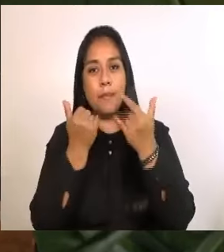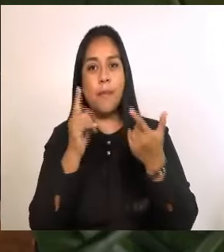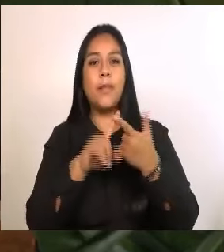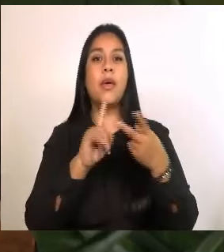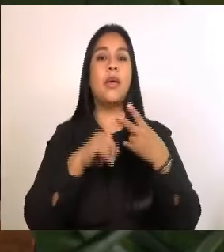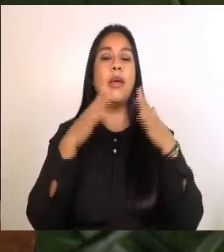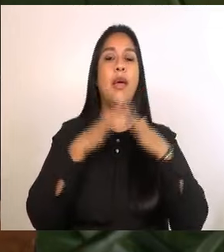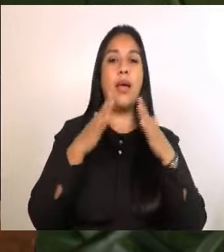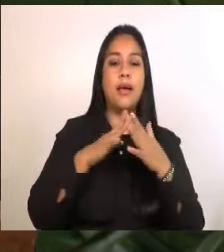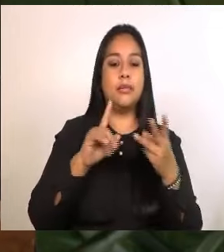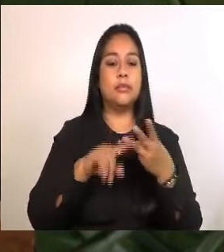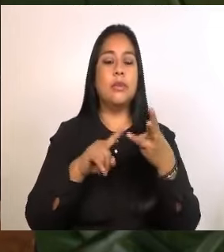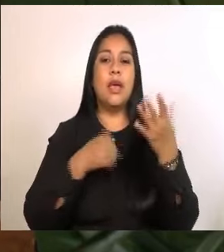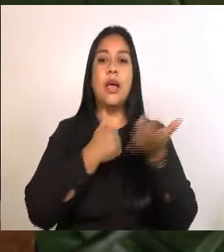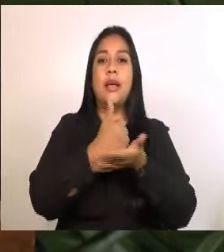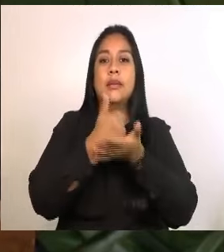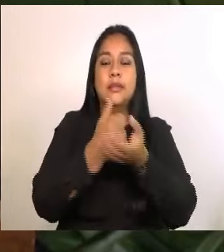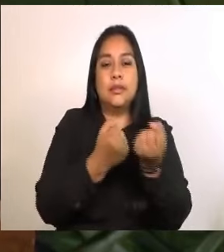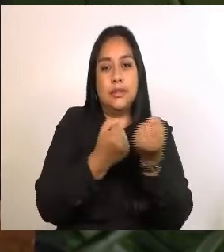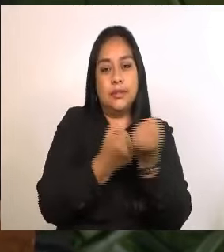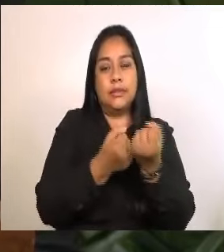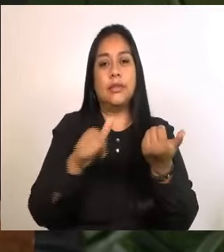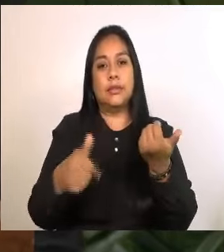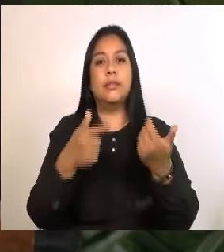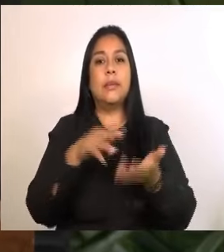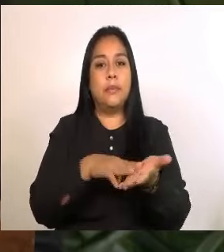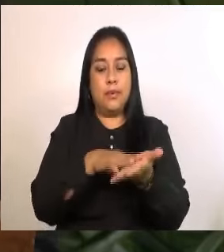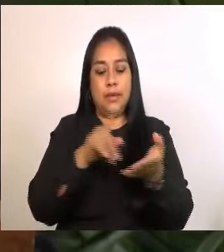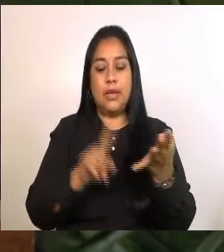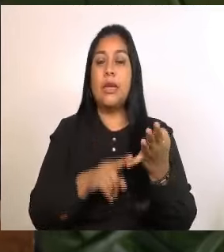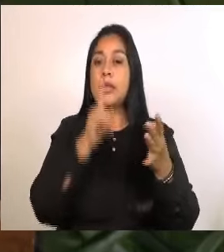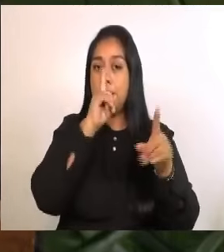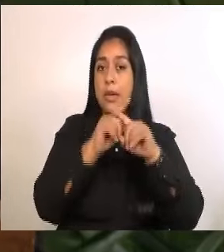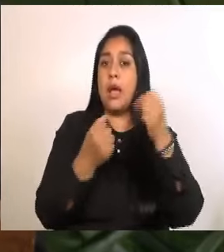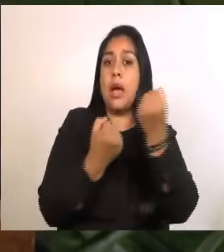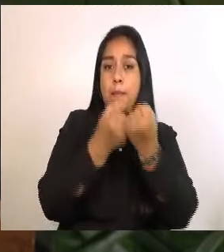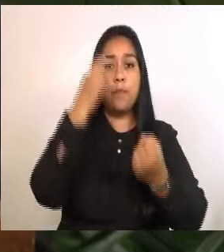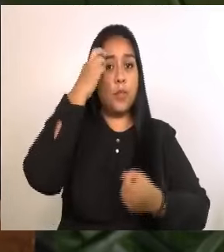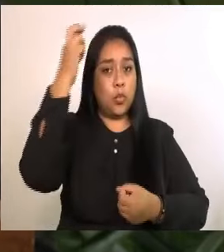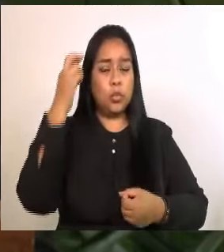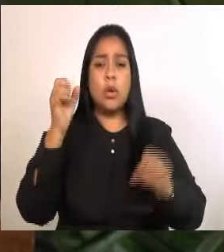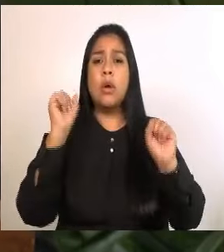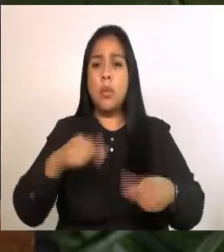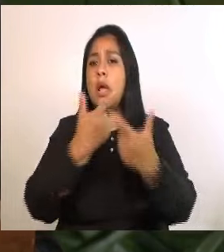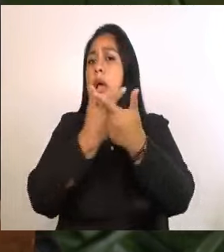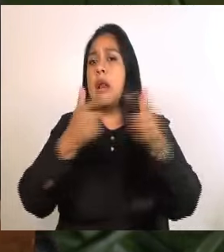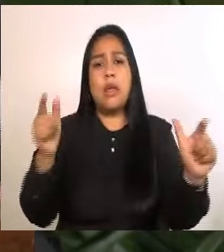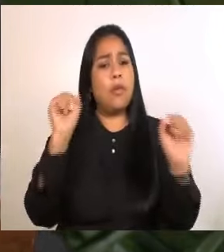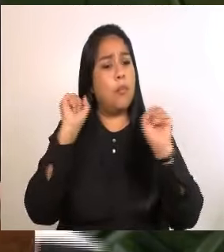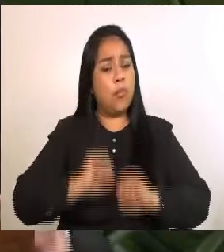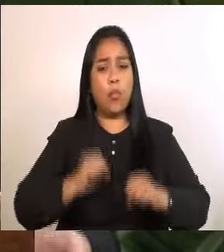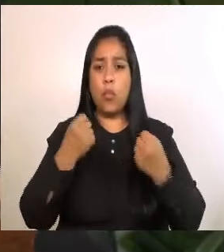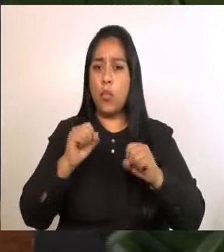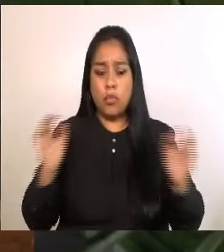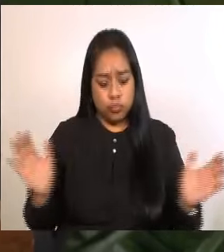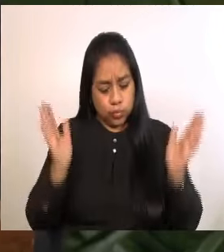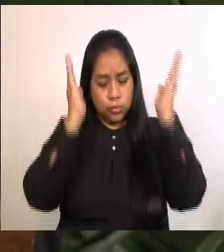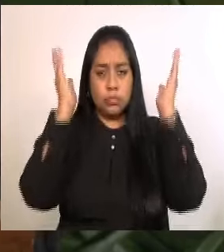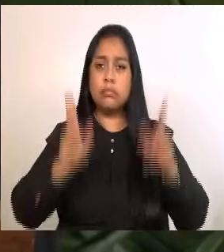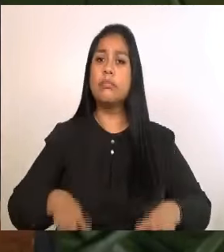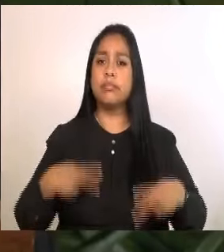alojamiento, asistencia médica, incluido el apoyo psicológico, para que puedan libremente reconstruir sus vidas.